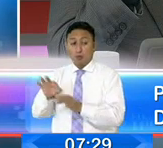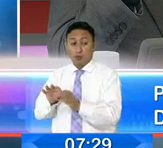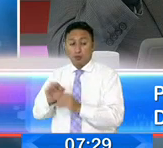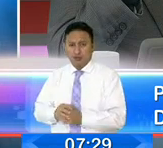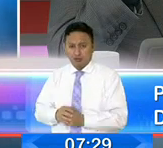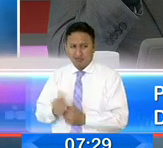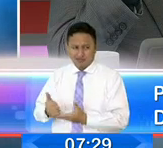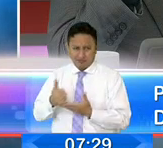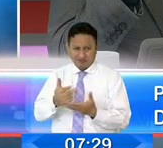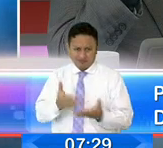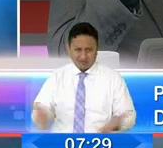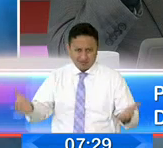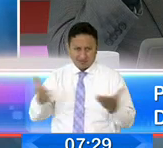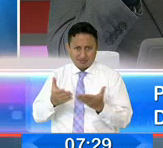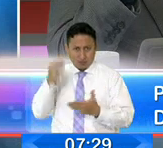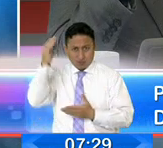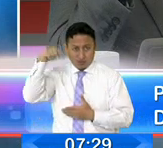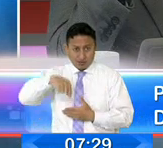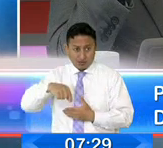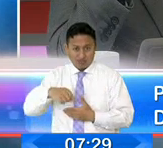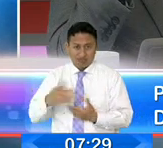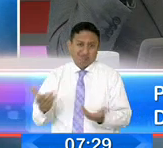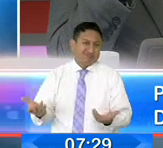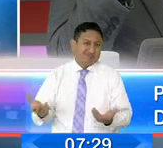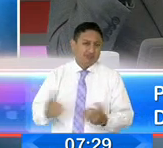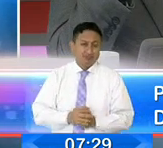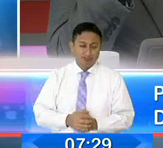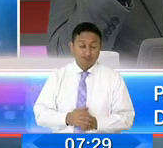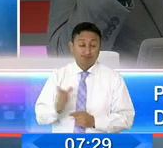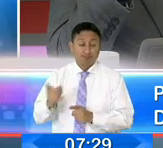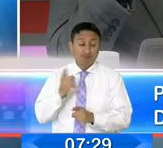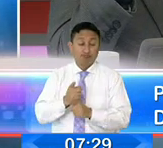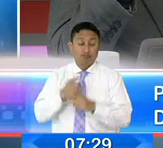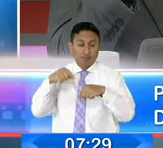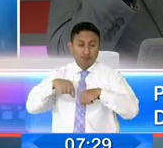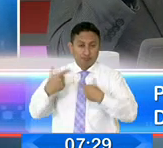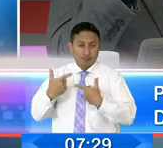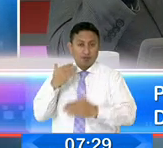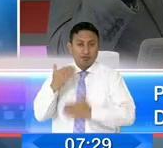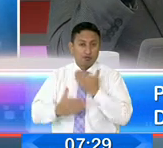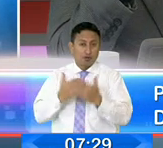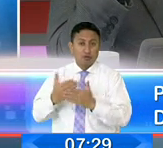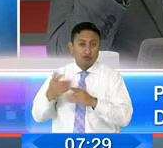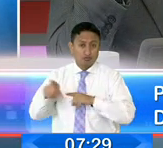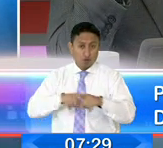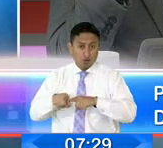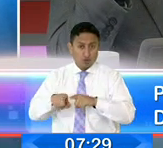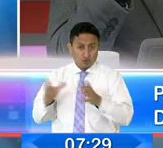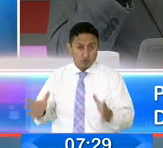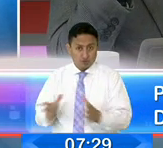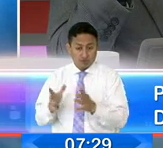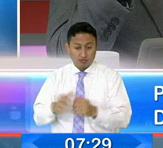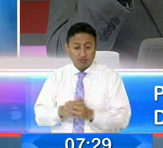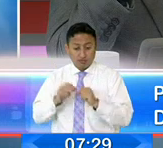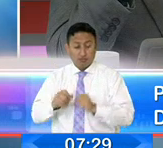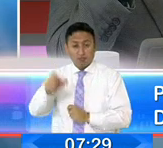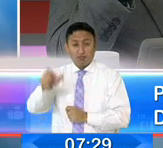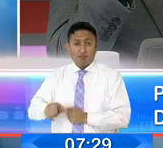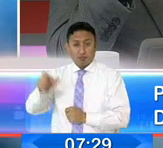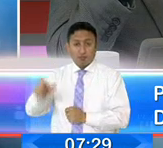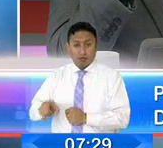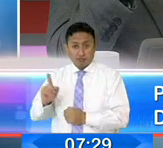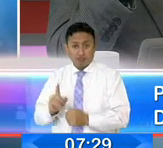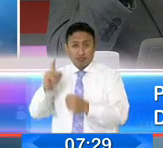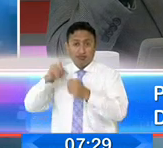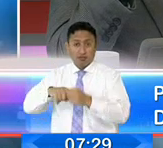flaco favor le hacemos al futuro de la función judicial. Por eso también estamos fortaleciendo los procesos de concursos para que ingresen las personas a través